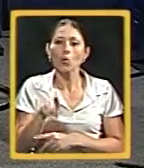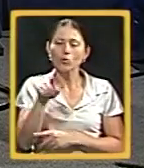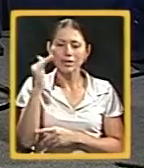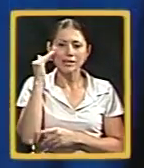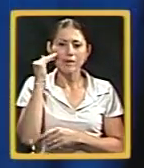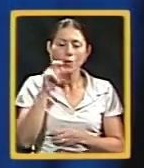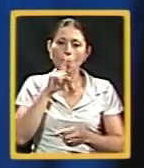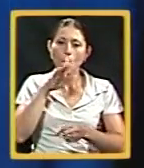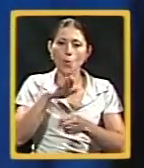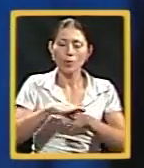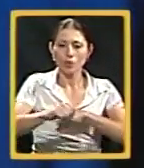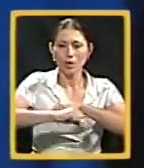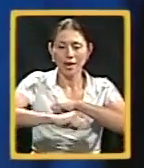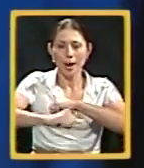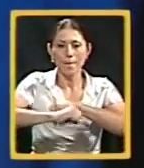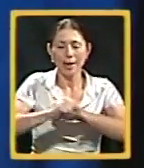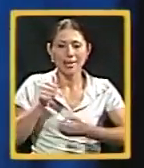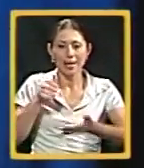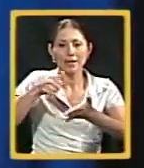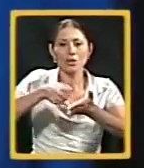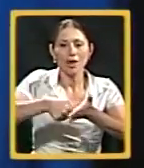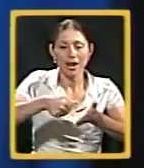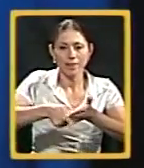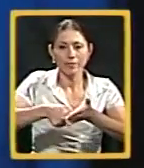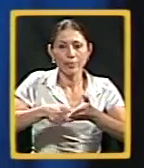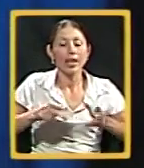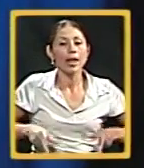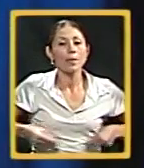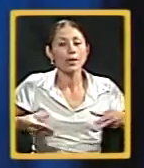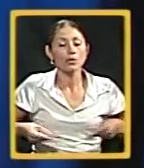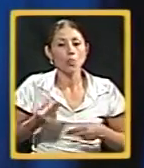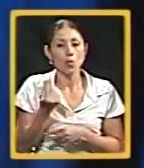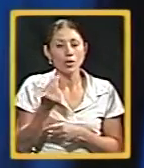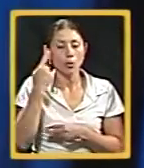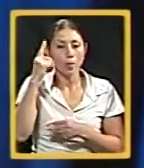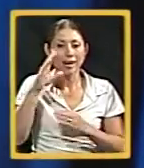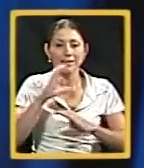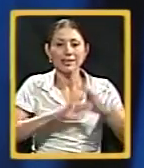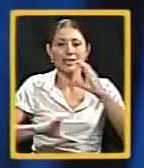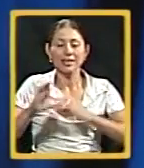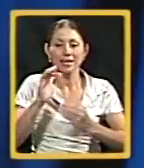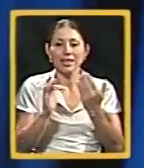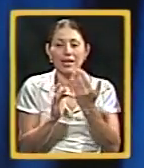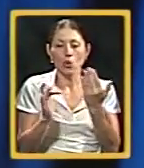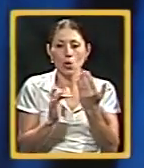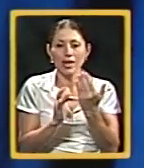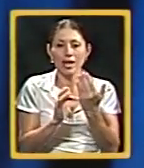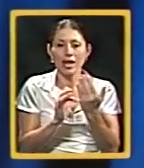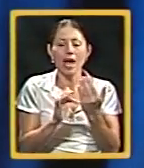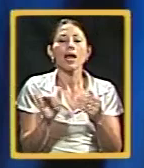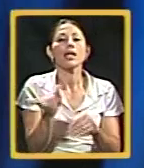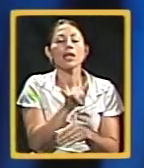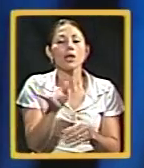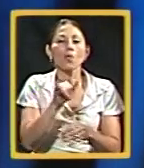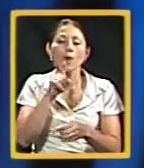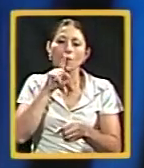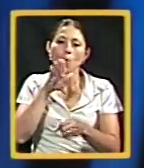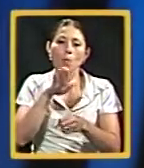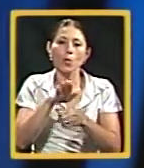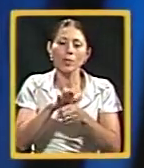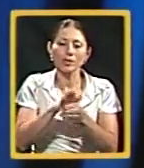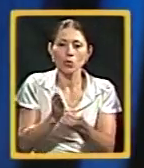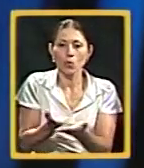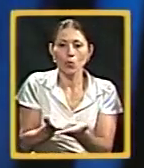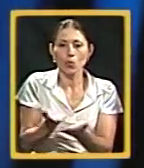de campaña el aumentar el presupuesto destinado a ciencia y tecnología, igual que es un compromiso aumentar el presupuesto